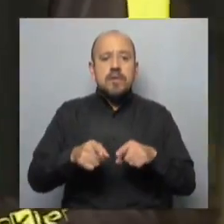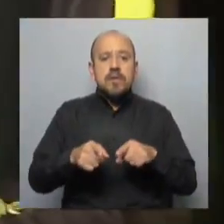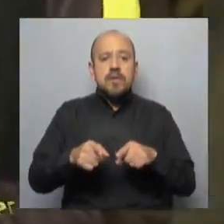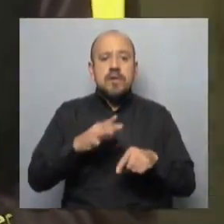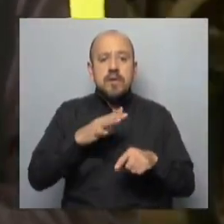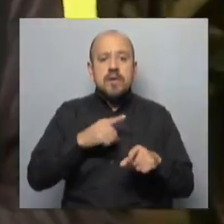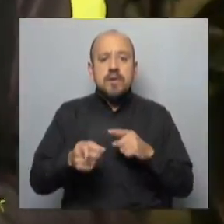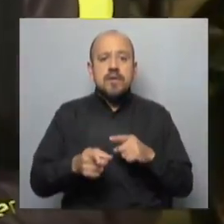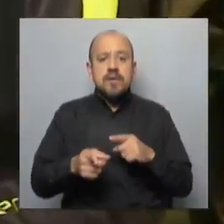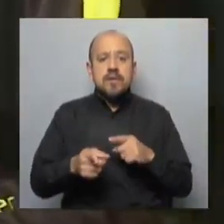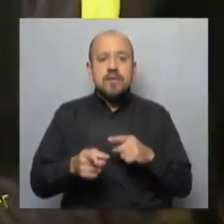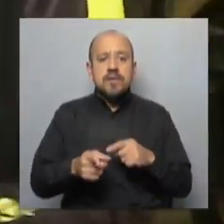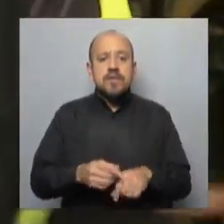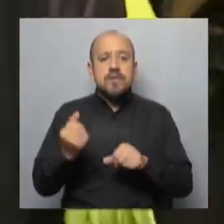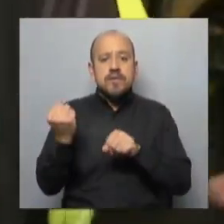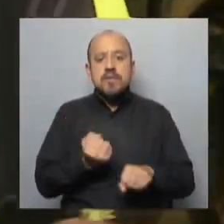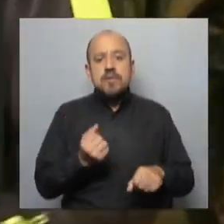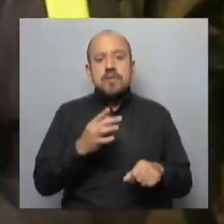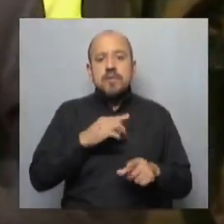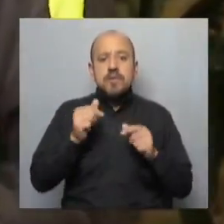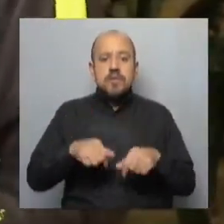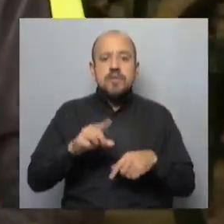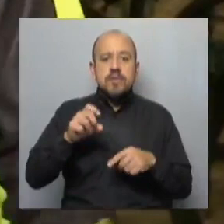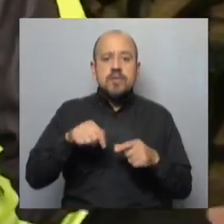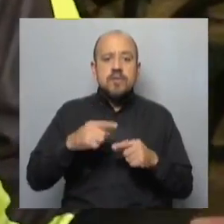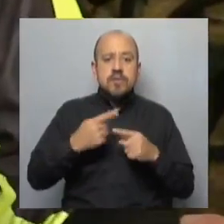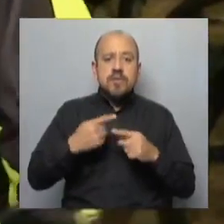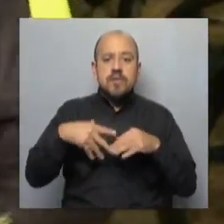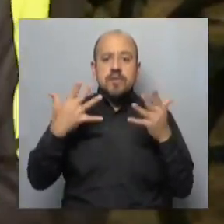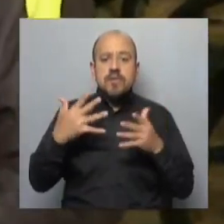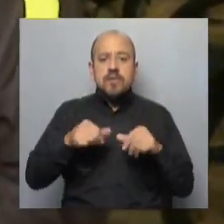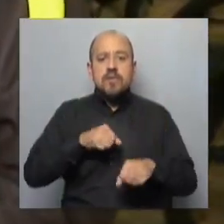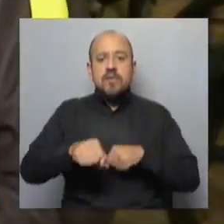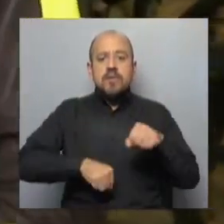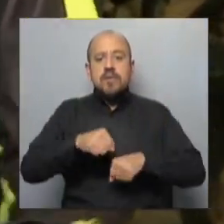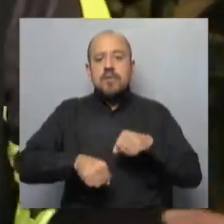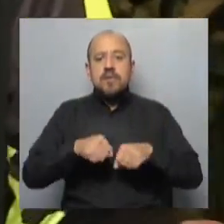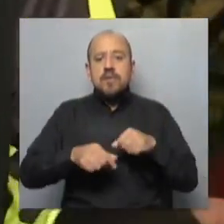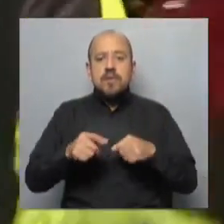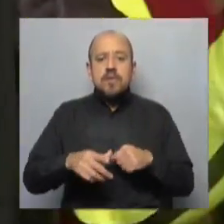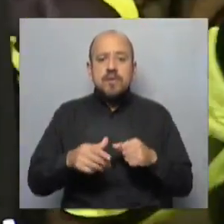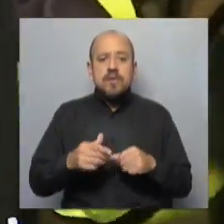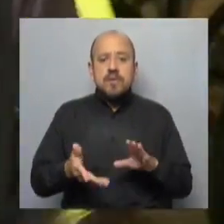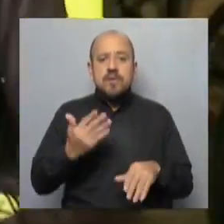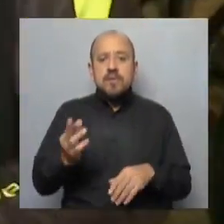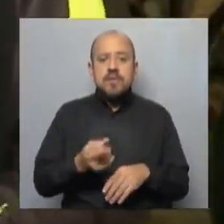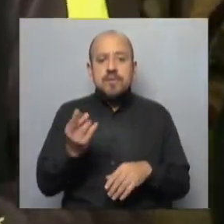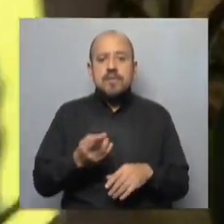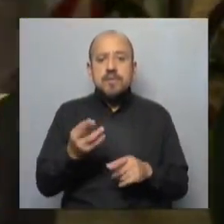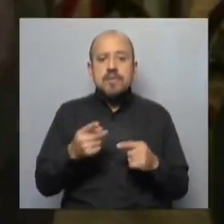donde las cosas maravillosas que tienen aquí obviamente es un festejo de la bicicleta por dónde vienen las bicicletas más locas más raras